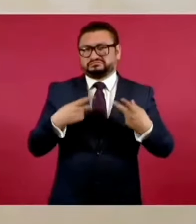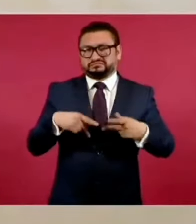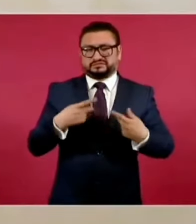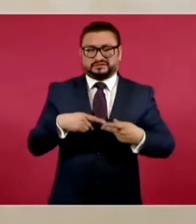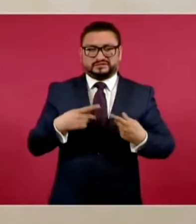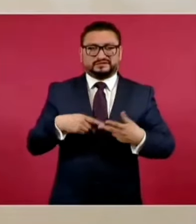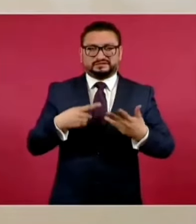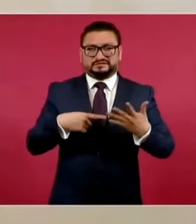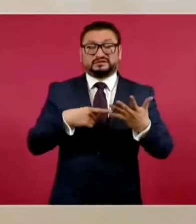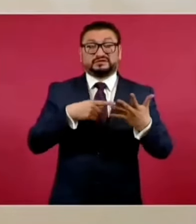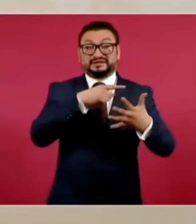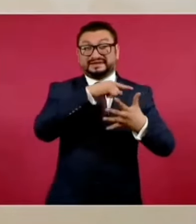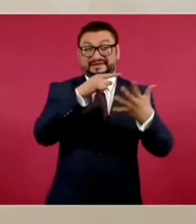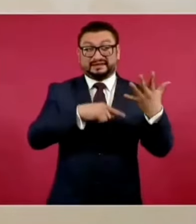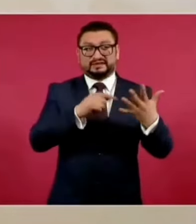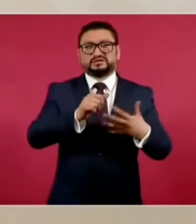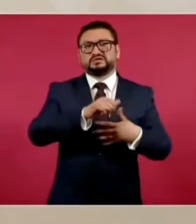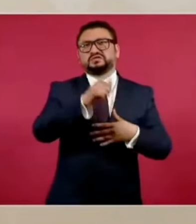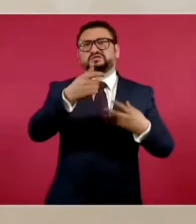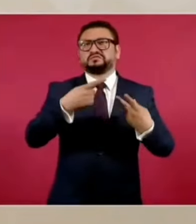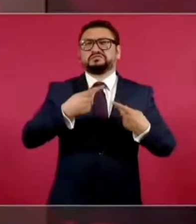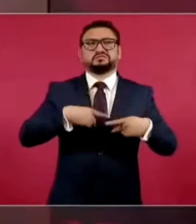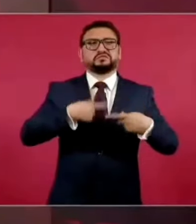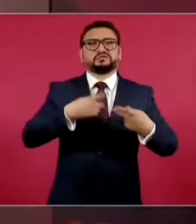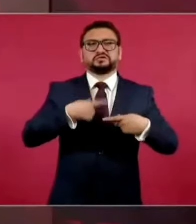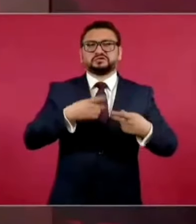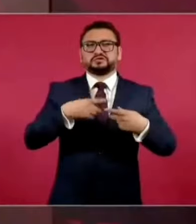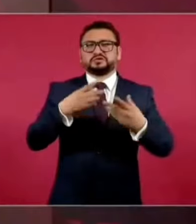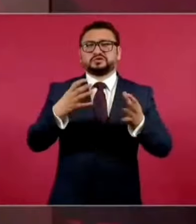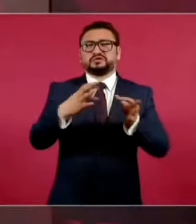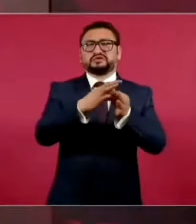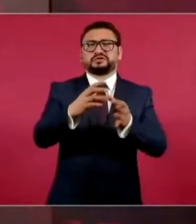y sus vínculos con la DEA